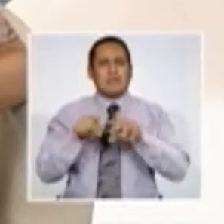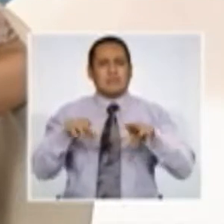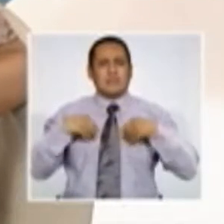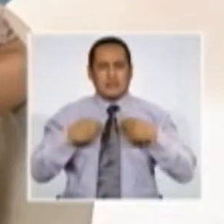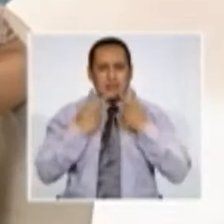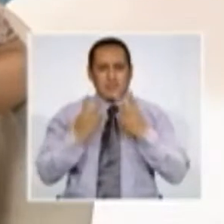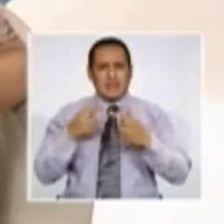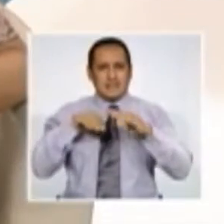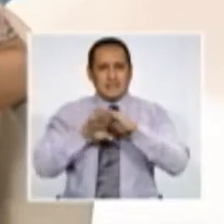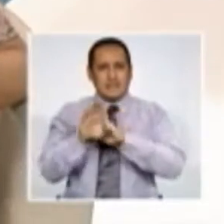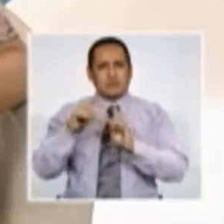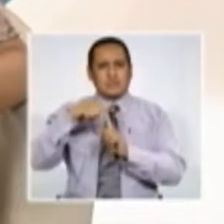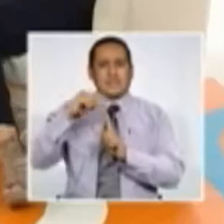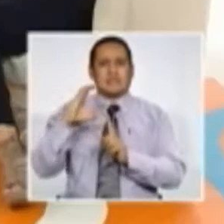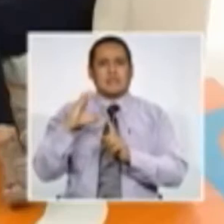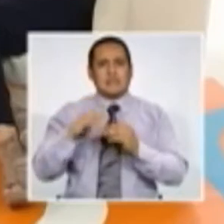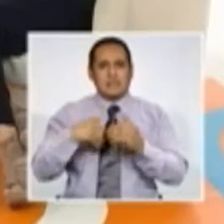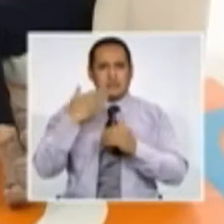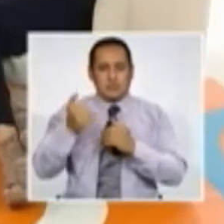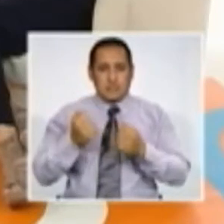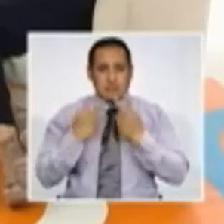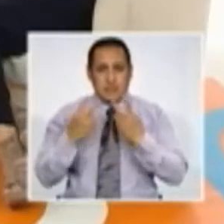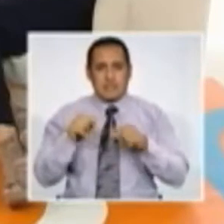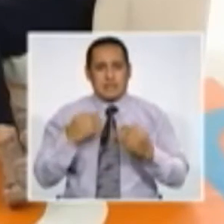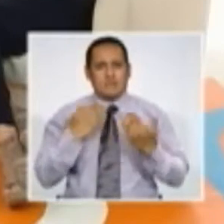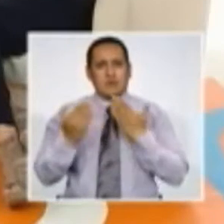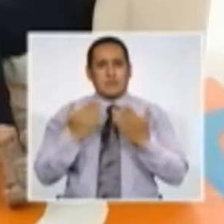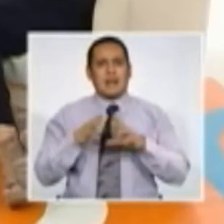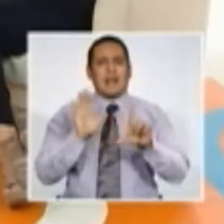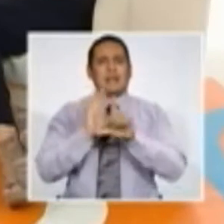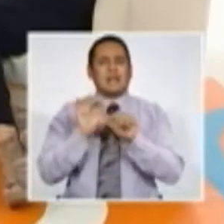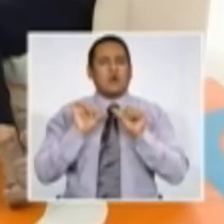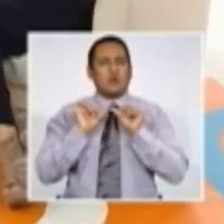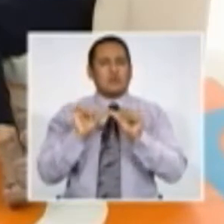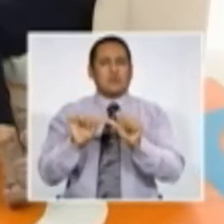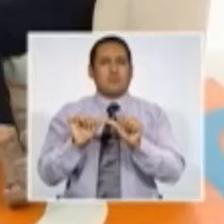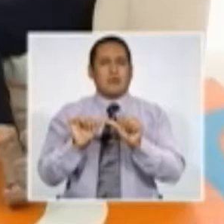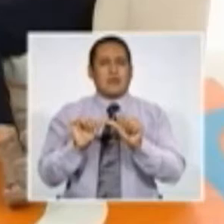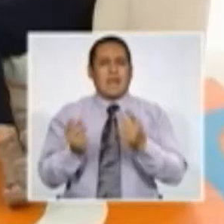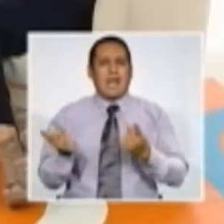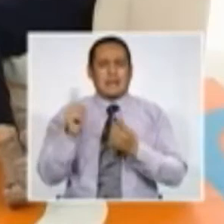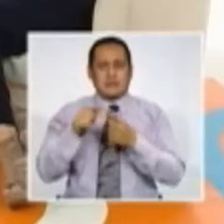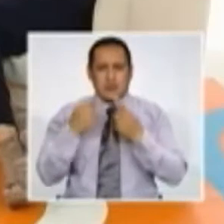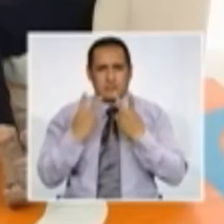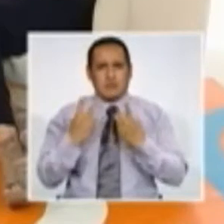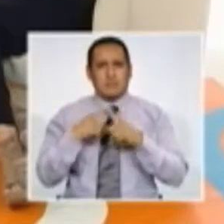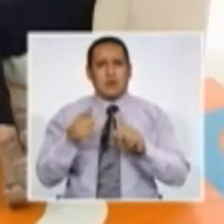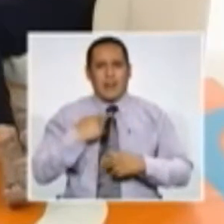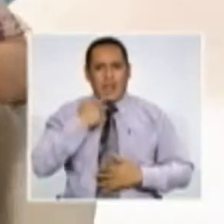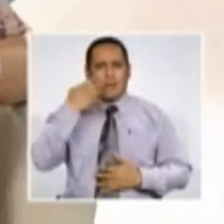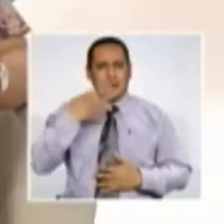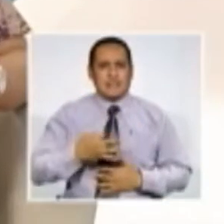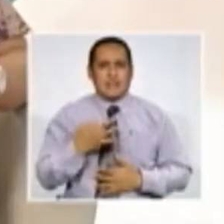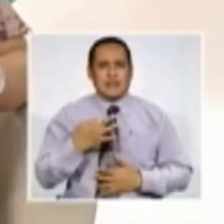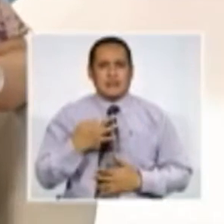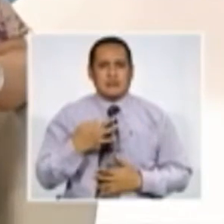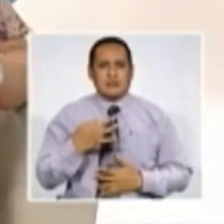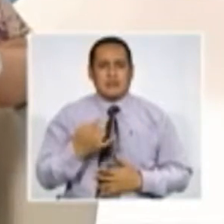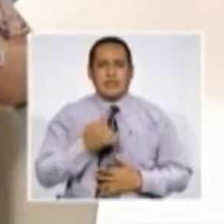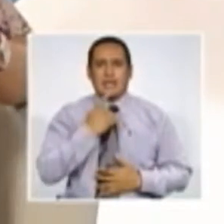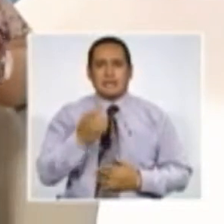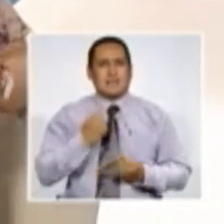terminó infundada, ¿no?, en el Tribunal Constitucional y bueno, pues entonces en ese sentido la ley continúa como está, pero lo cierto